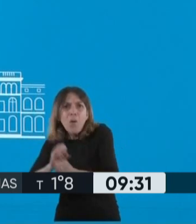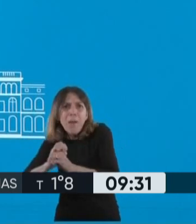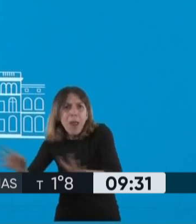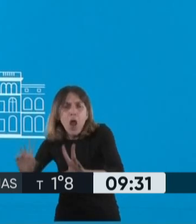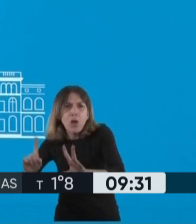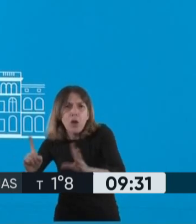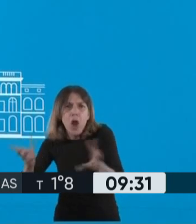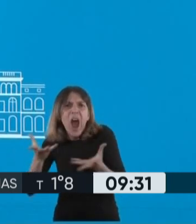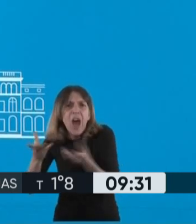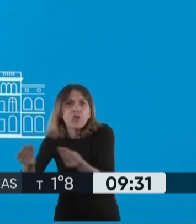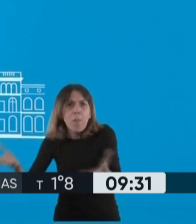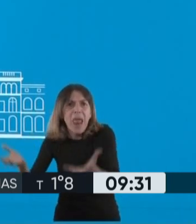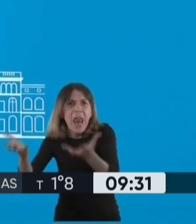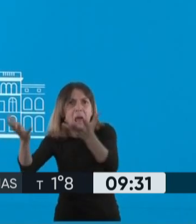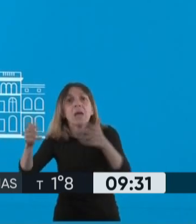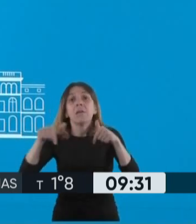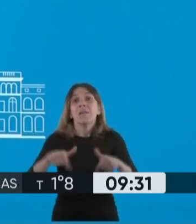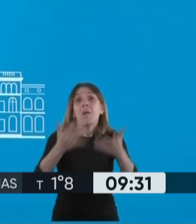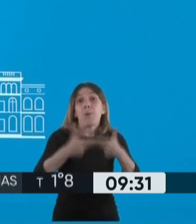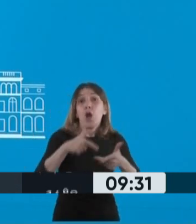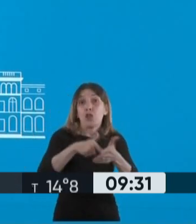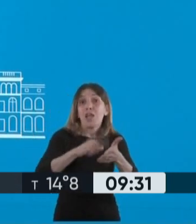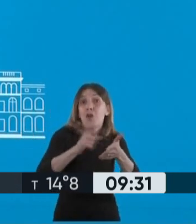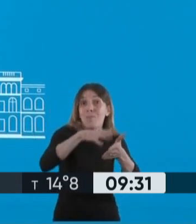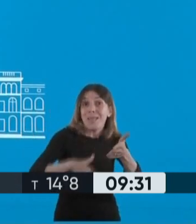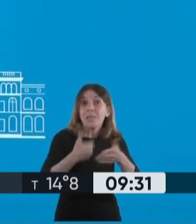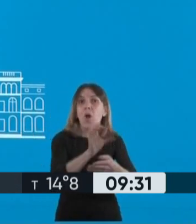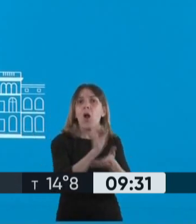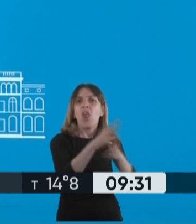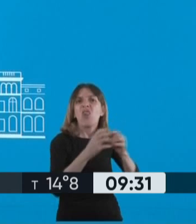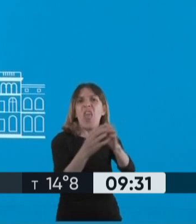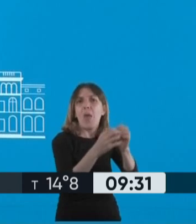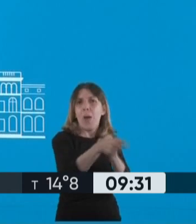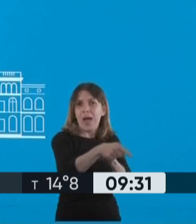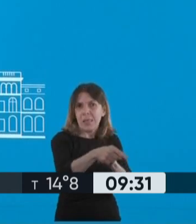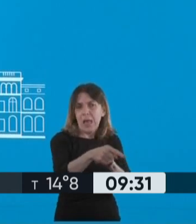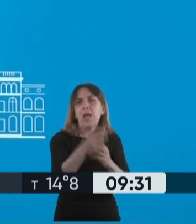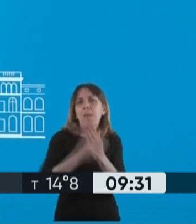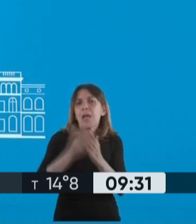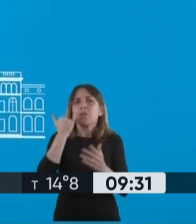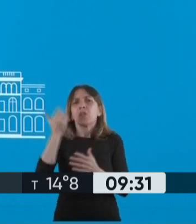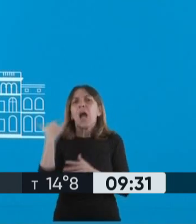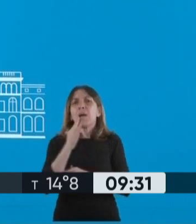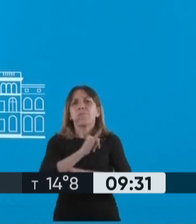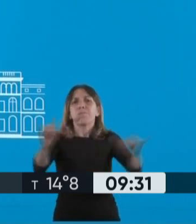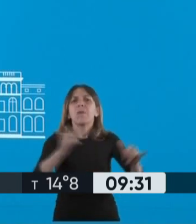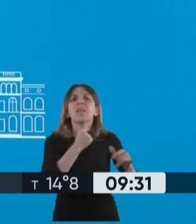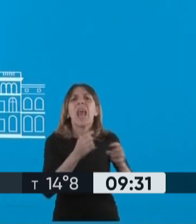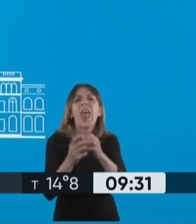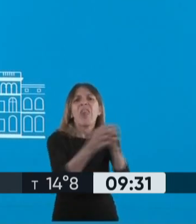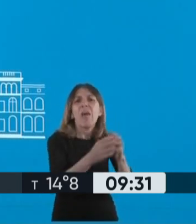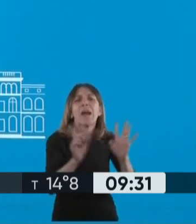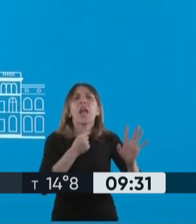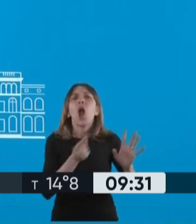mundo y en particular en la Argentina. Este es el proyecto que está en debate. Lo que el ministro anunció es que lo pone en debate y lo quiere conversar porque no queremos hacer